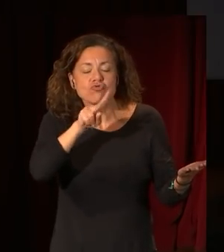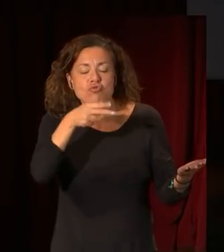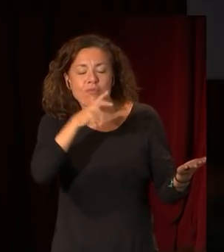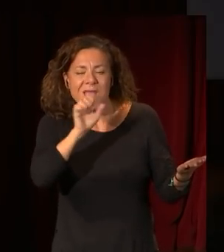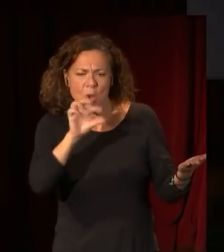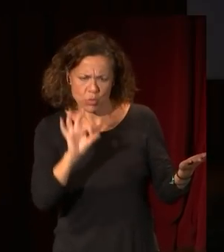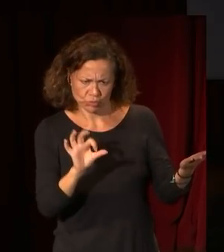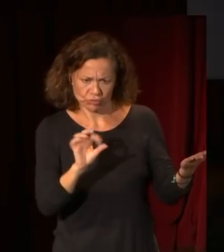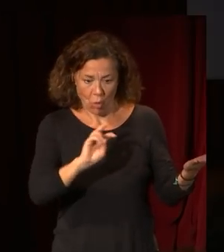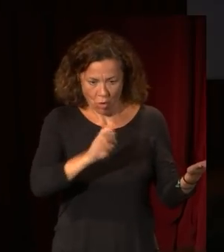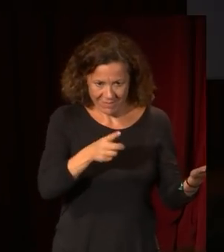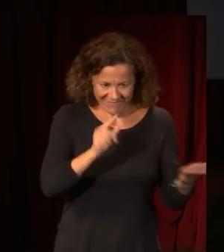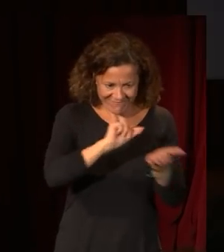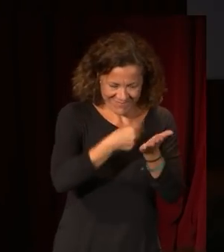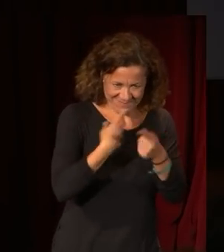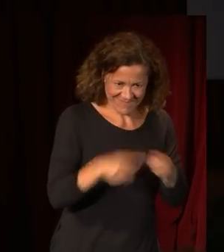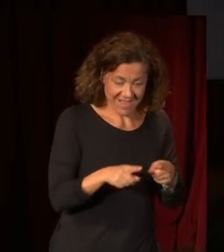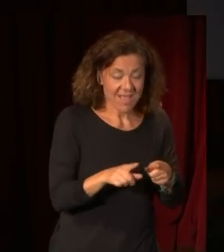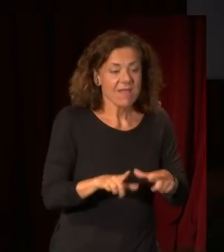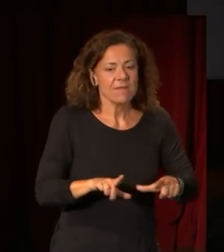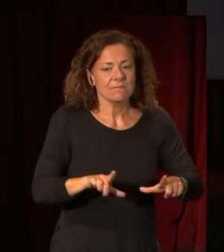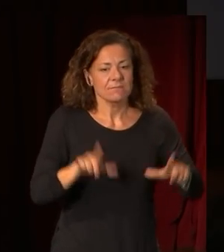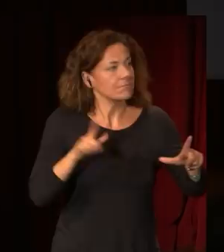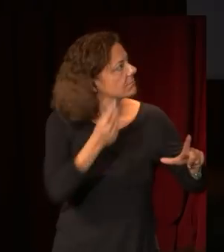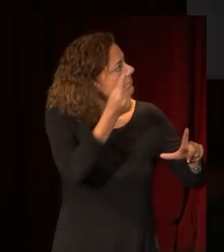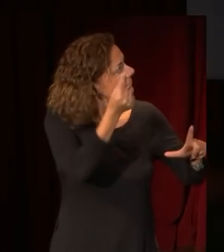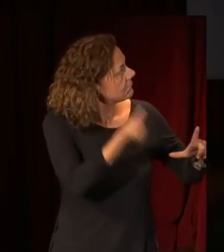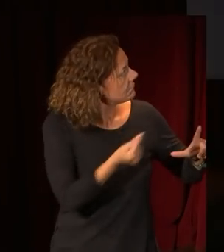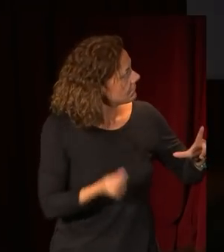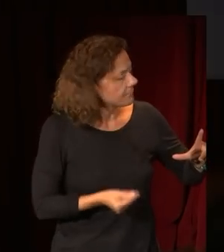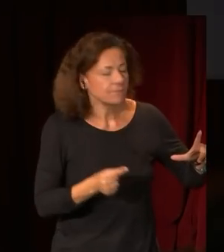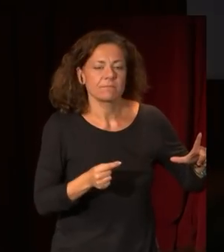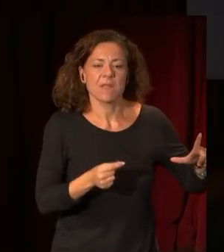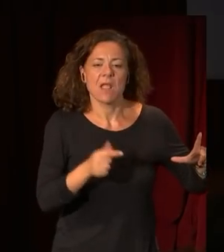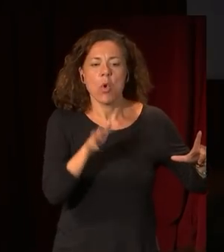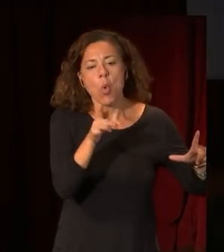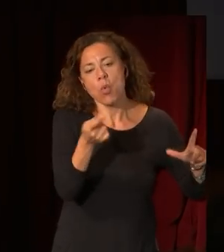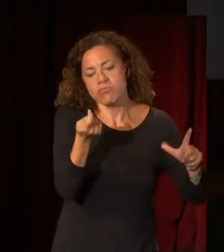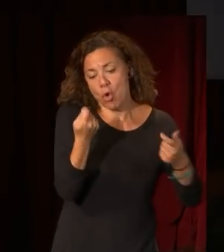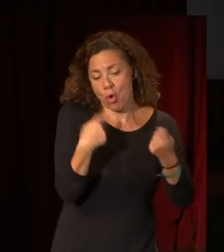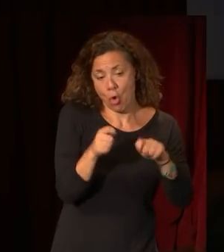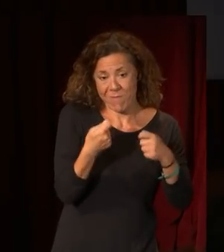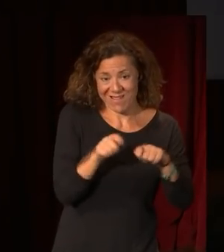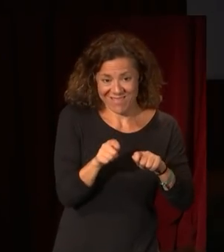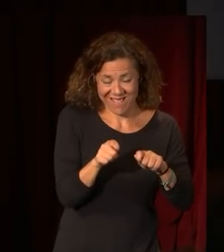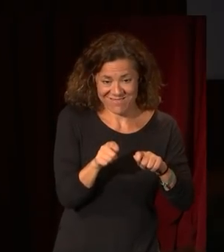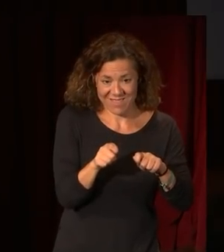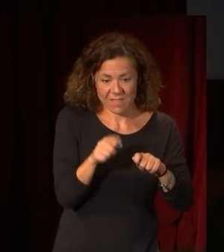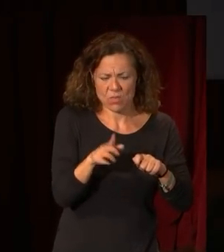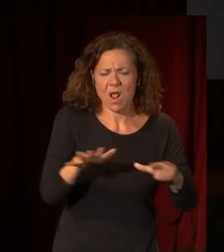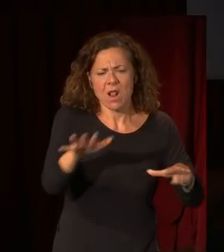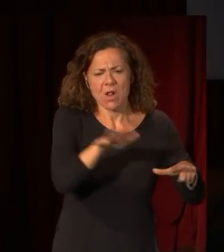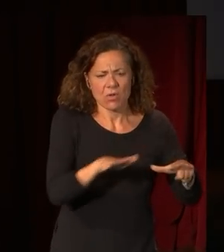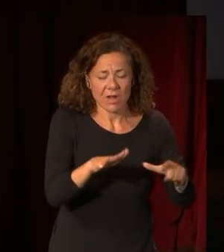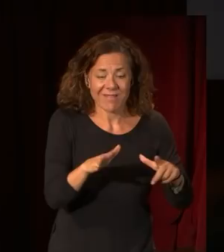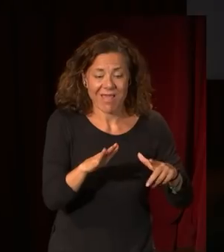nuevo y la figura de francesco della chiesa un mercader de acui terme una localidad que está